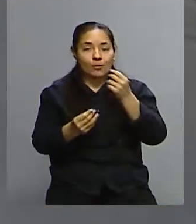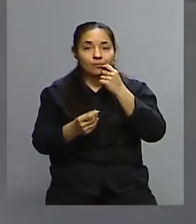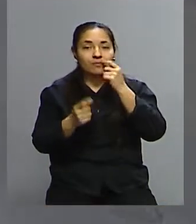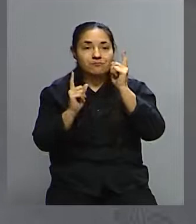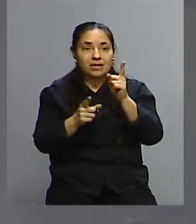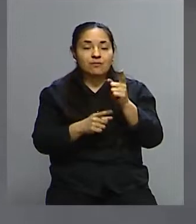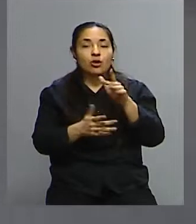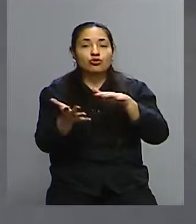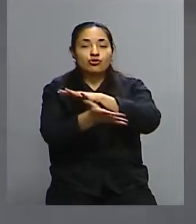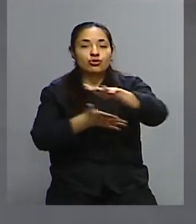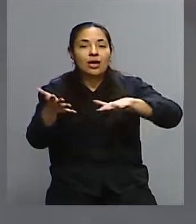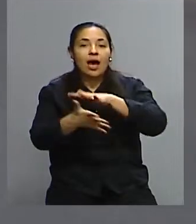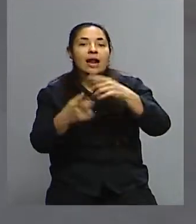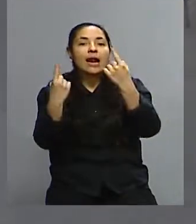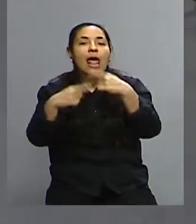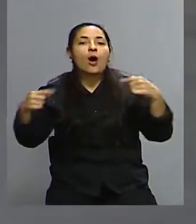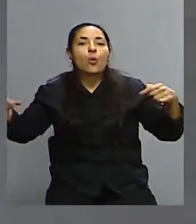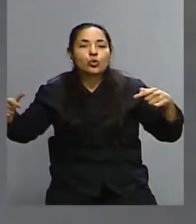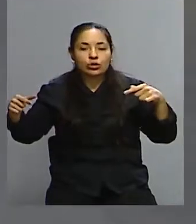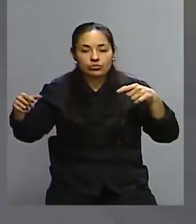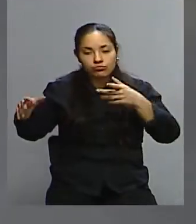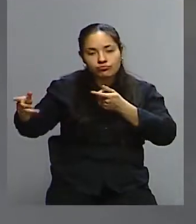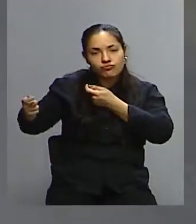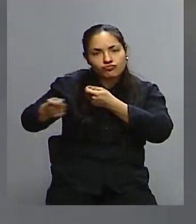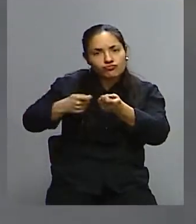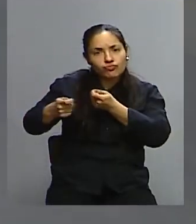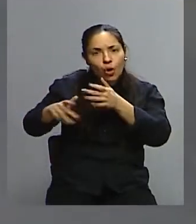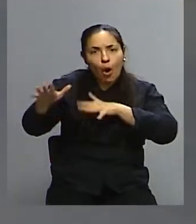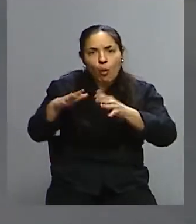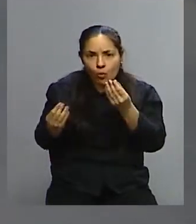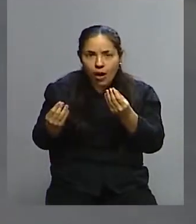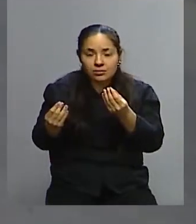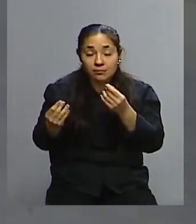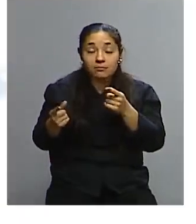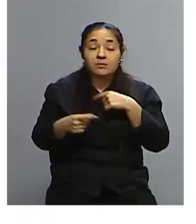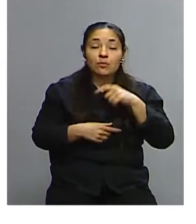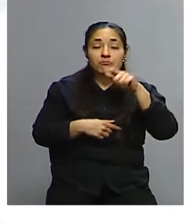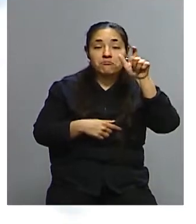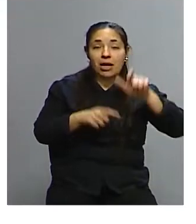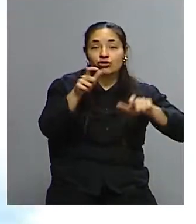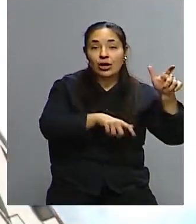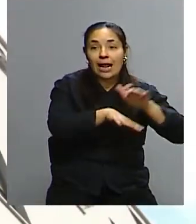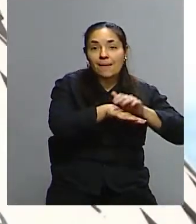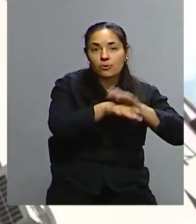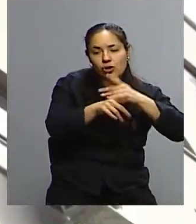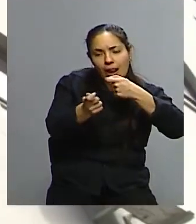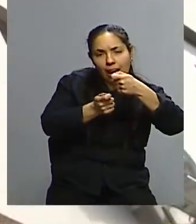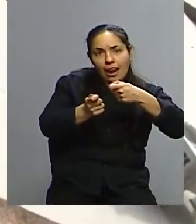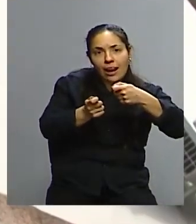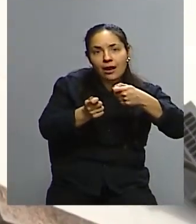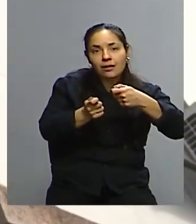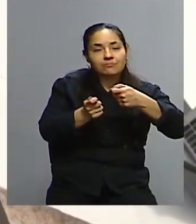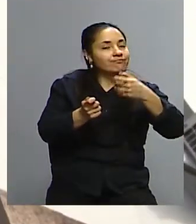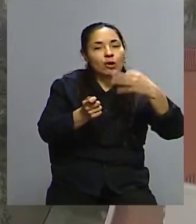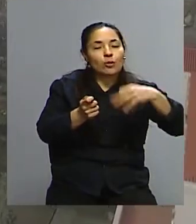la ciudadanía aporta y cómo el funcionario después tiene que rendir cuentas de esos recursos, vinculado a la función